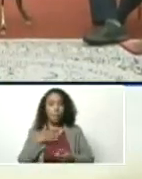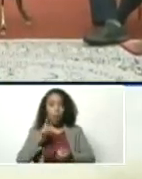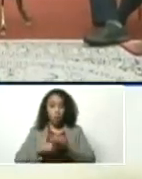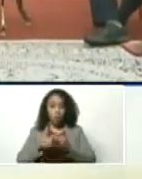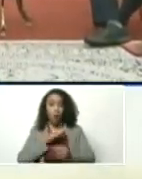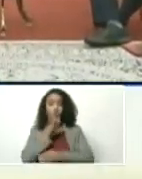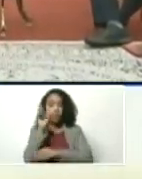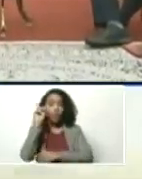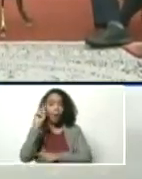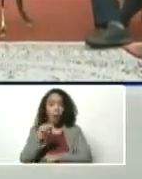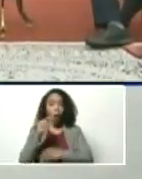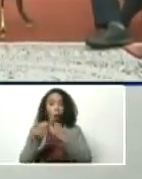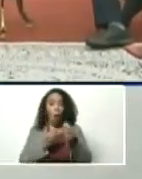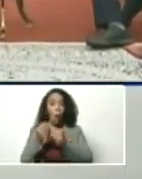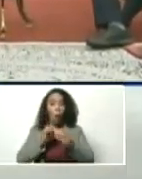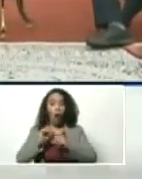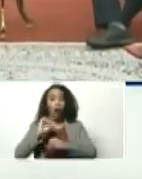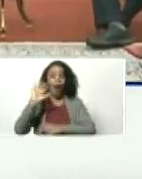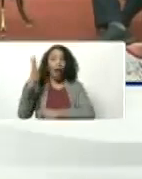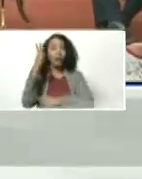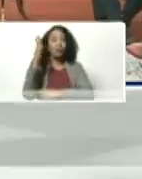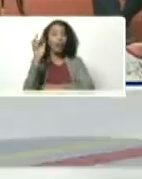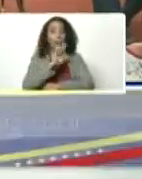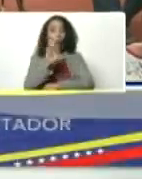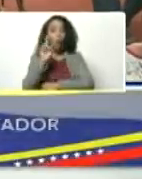también del Movimiento Quinta República.